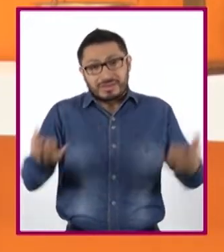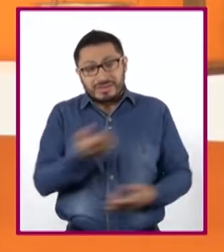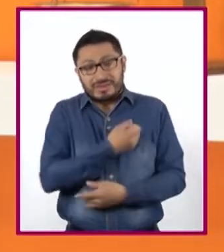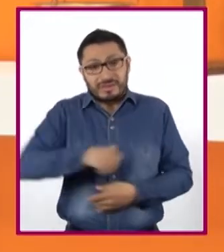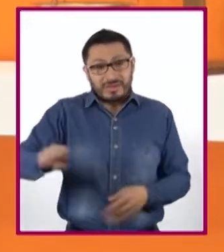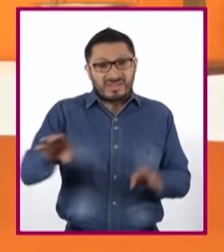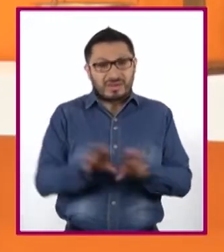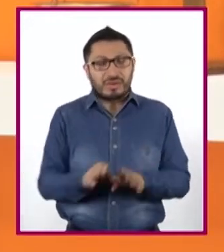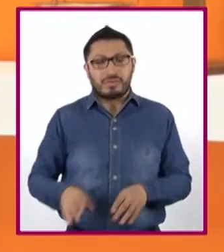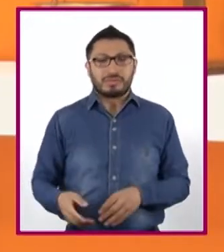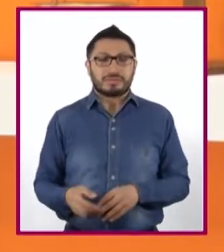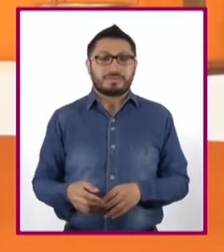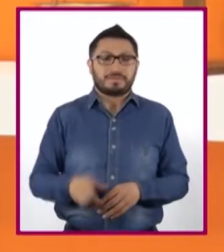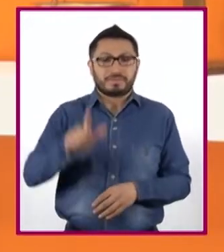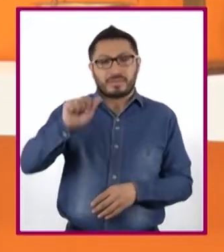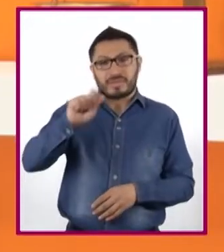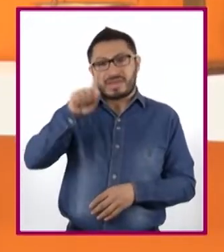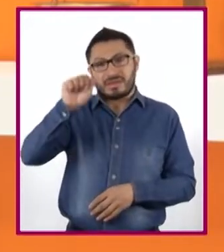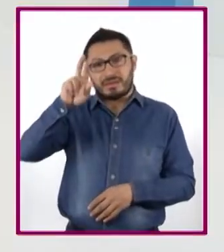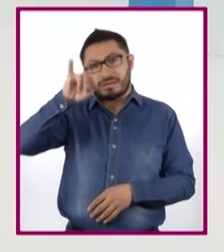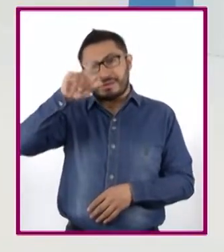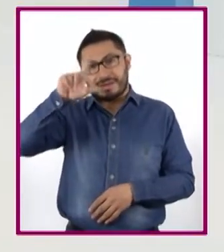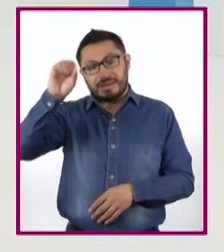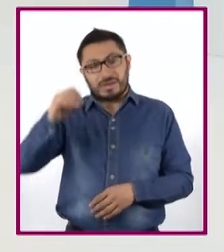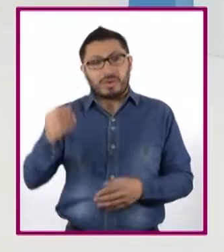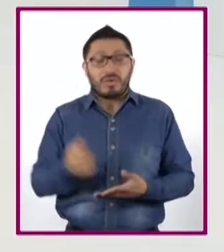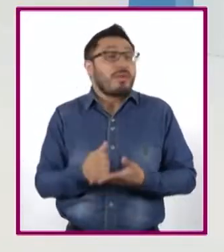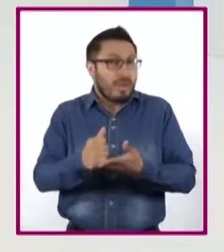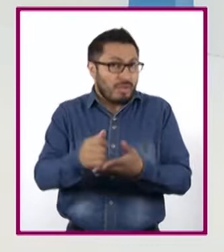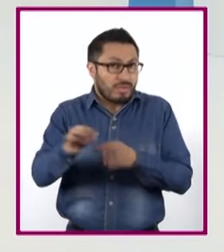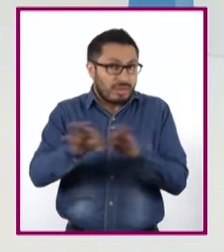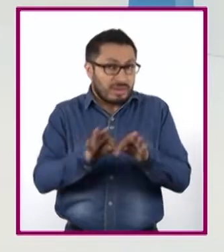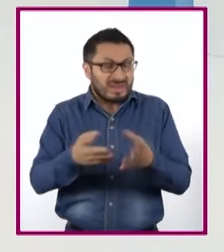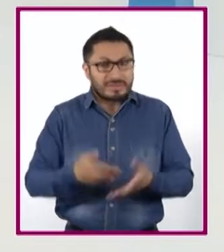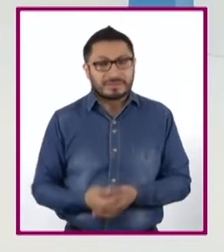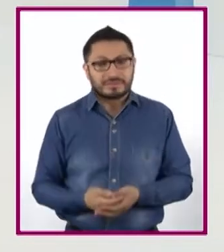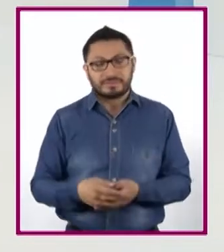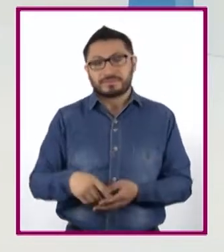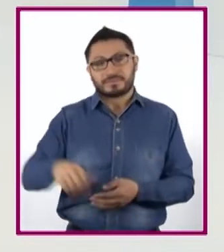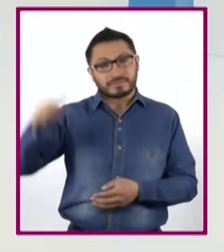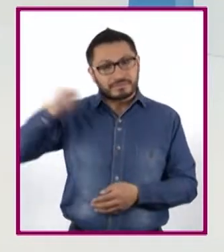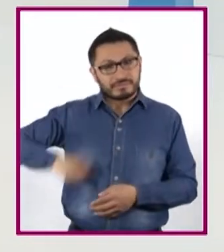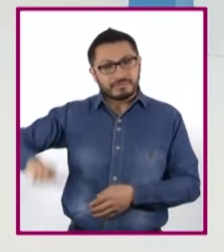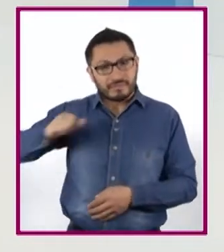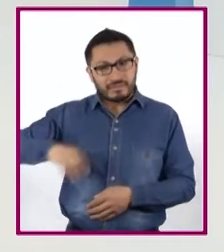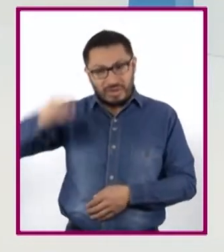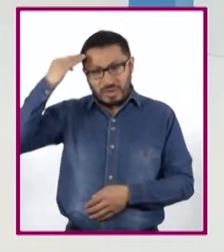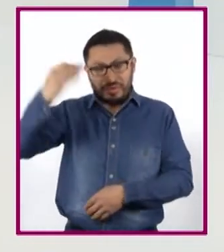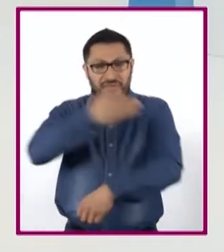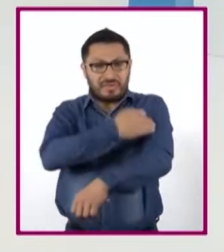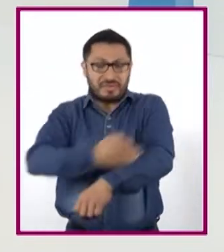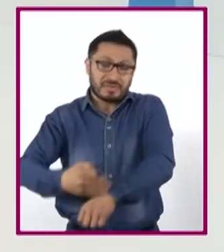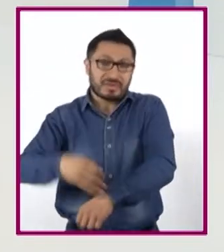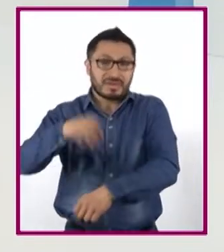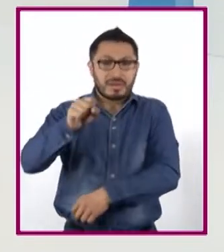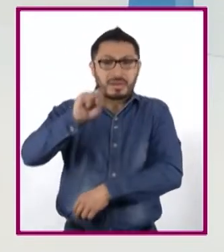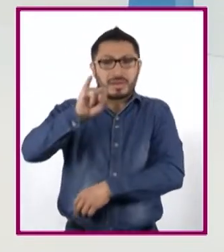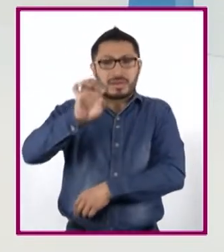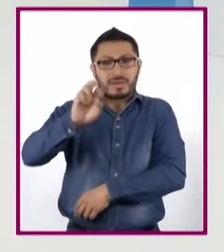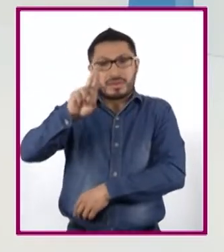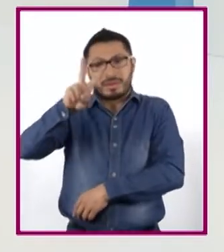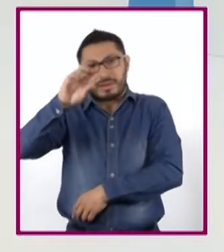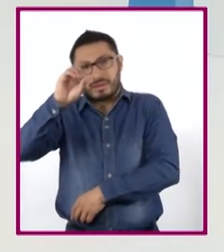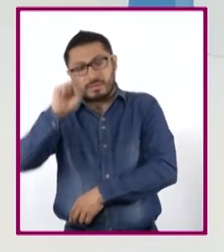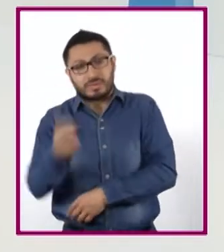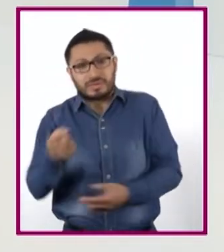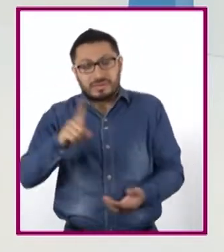de Homero, quien lo guió en sus años de vejez. Durante la Edad Media, las familias de los siervos incorporaban a sus hijos en la